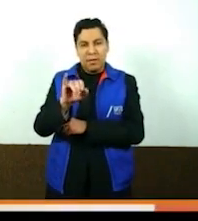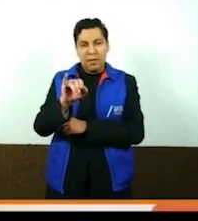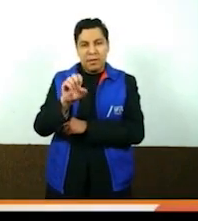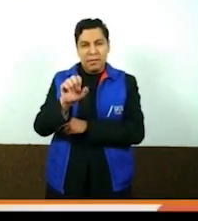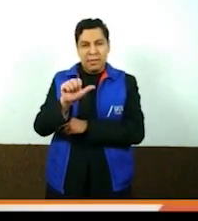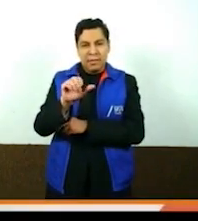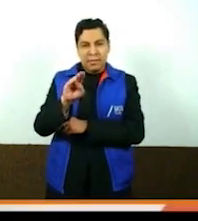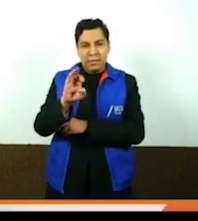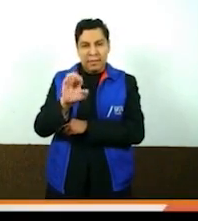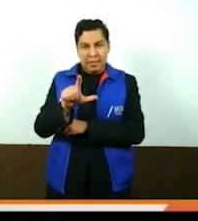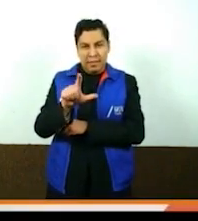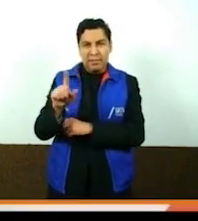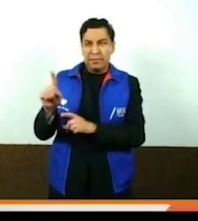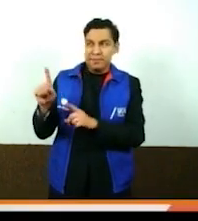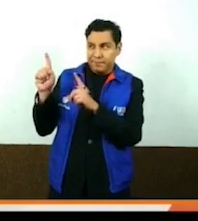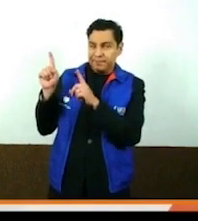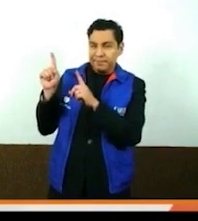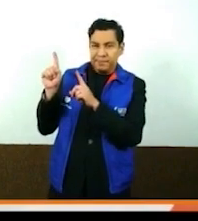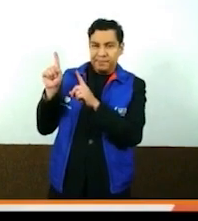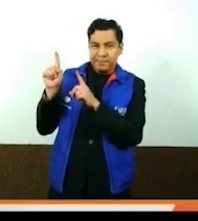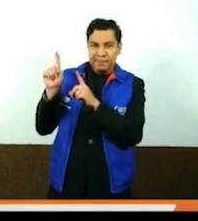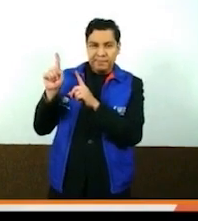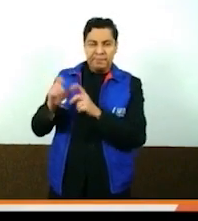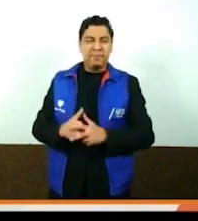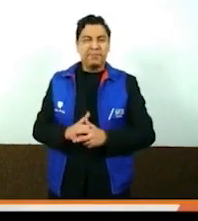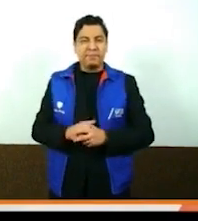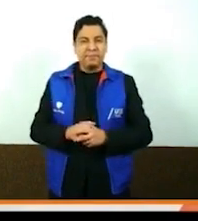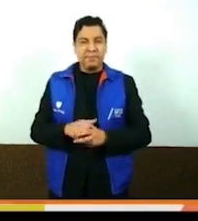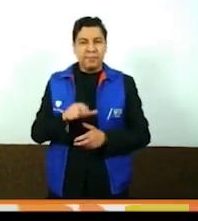Laura Isabel Navarro Mora,